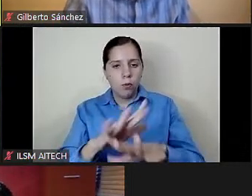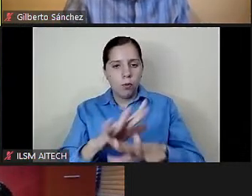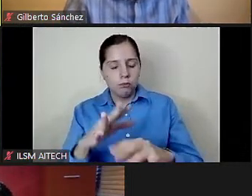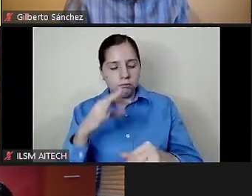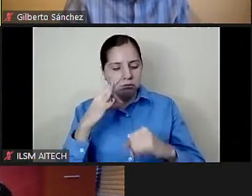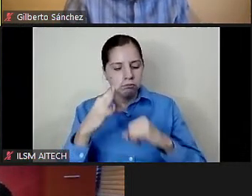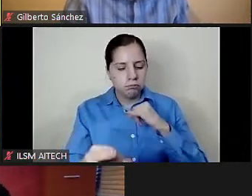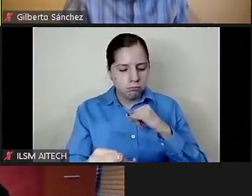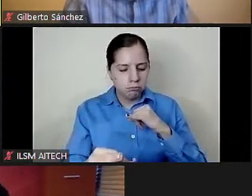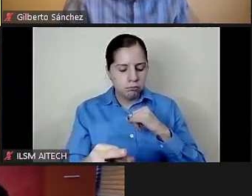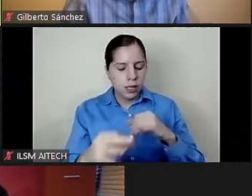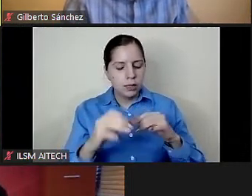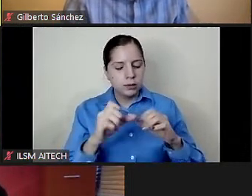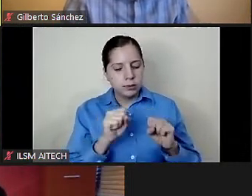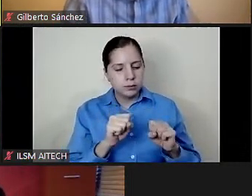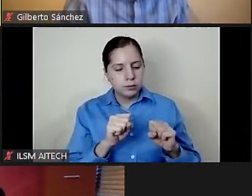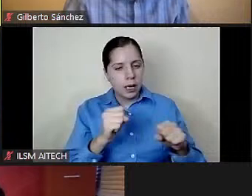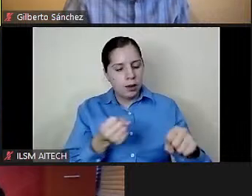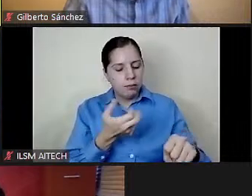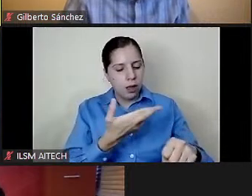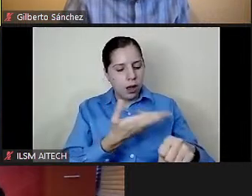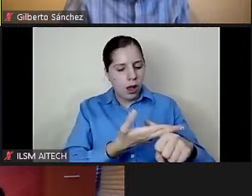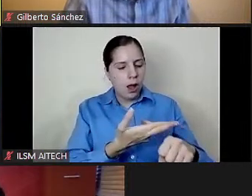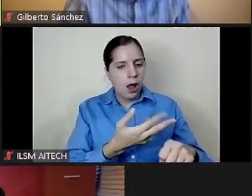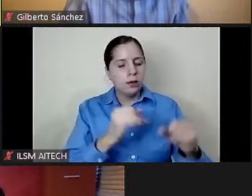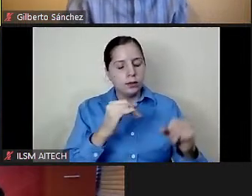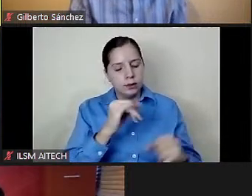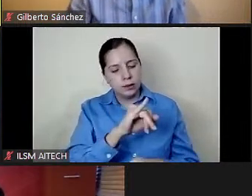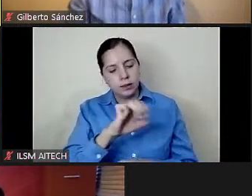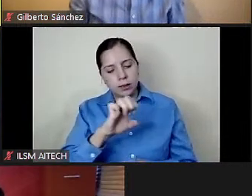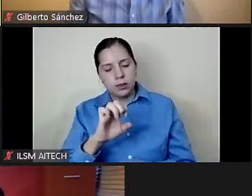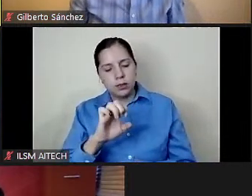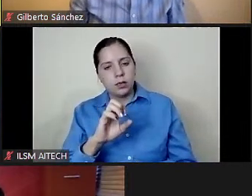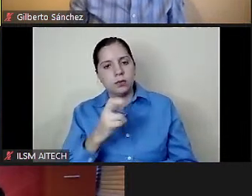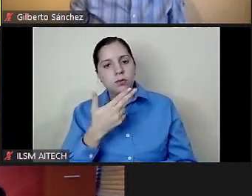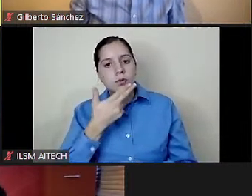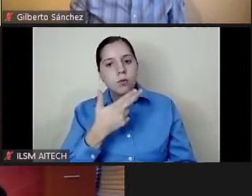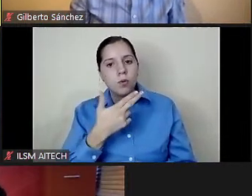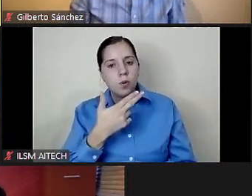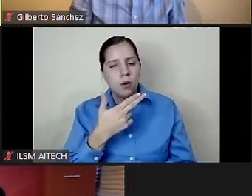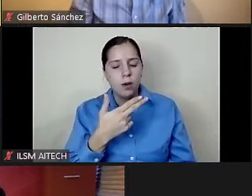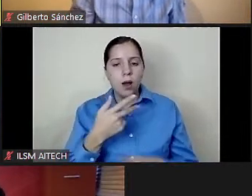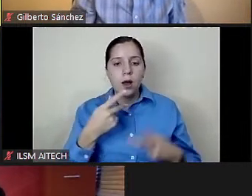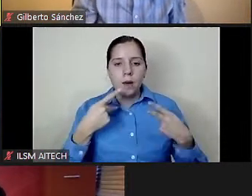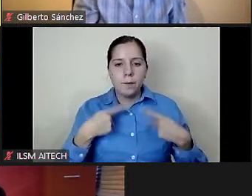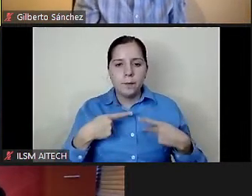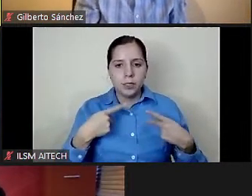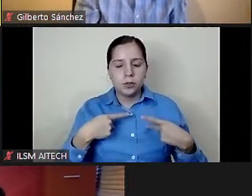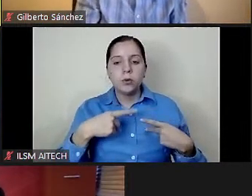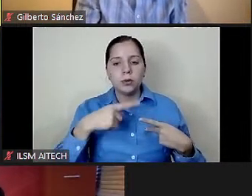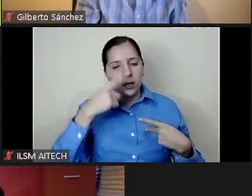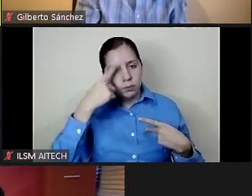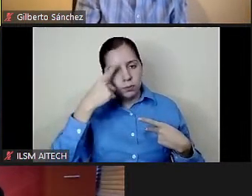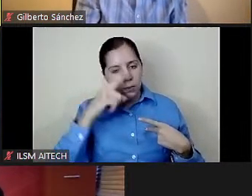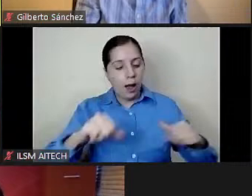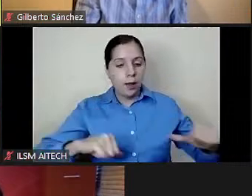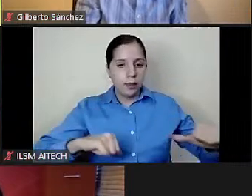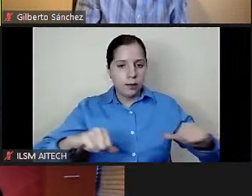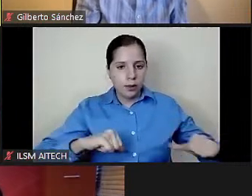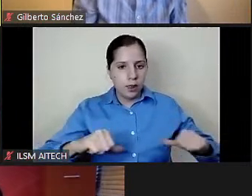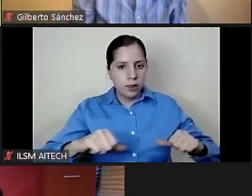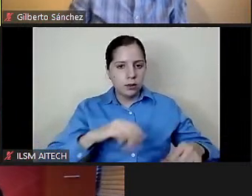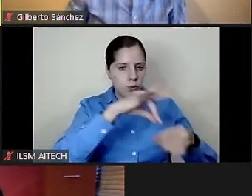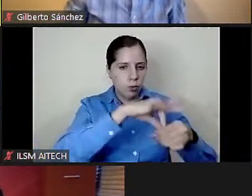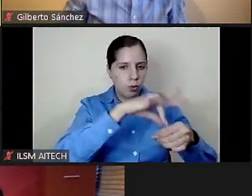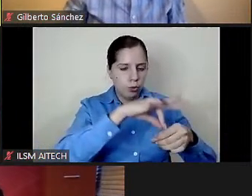del Instituto Estatal Electoral de Chihuahua en relación con la acreditación de personas para la realización de actividades de observación electoral para el